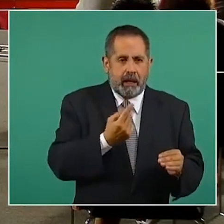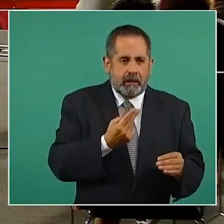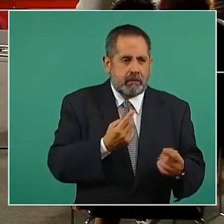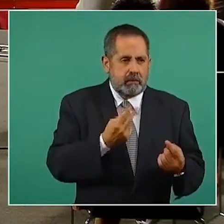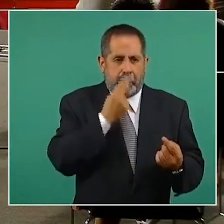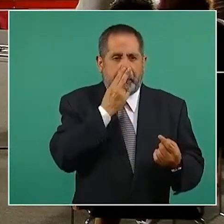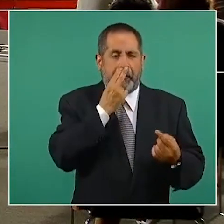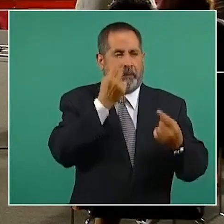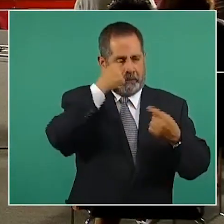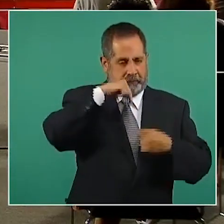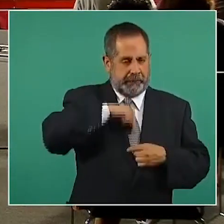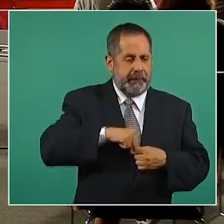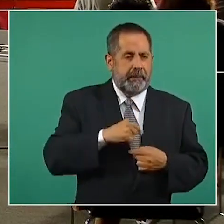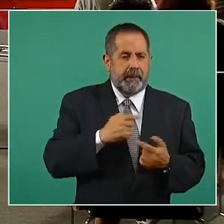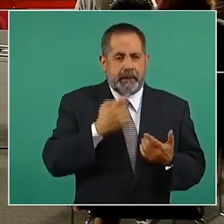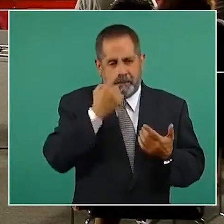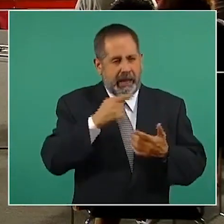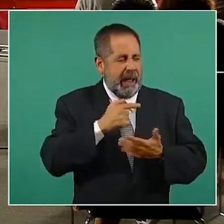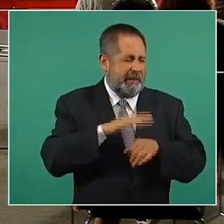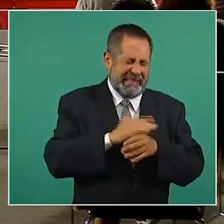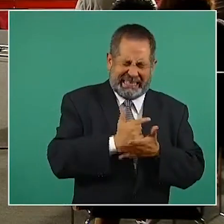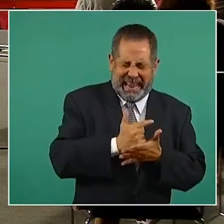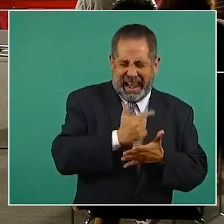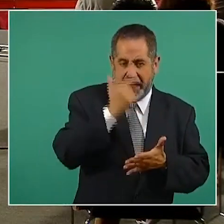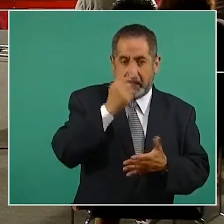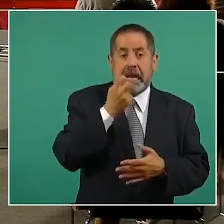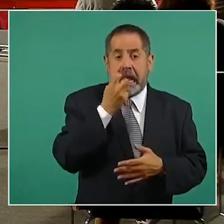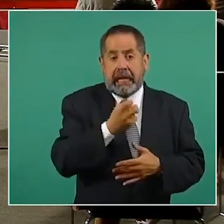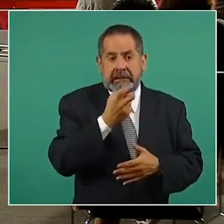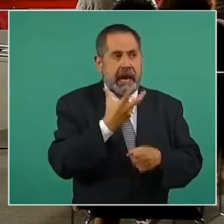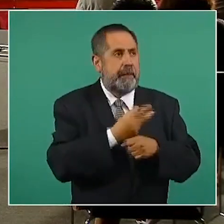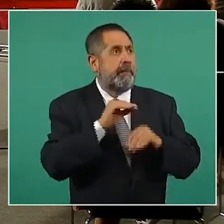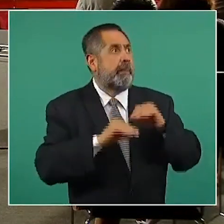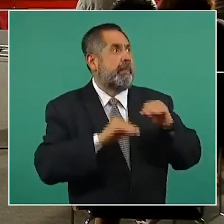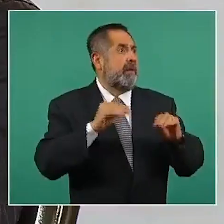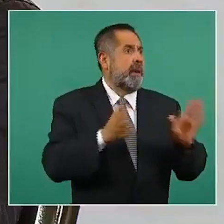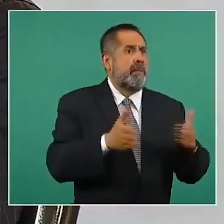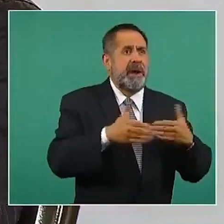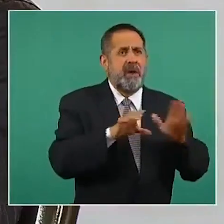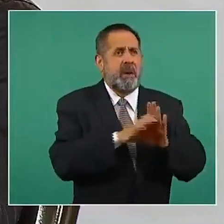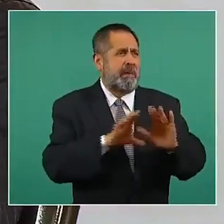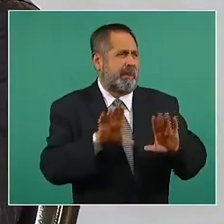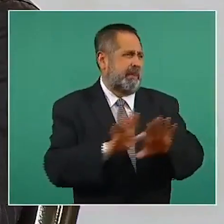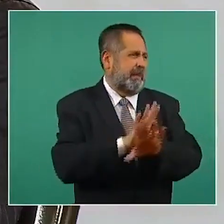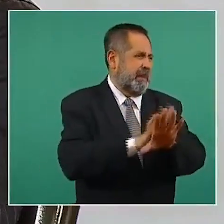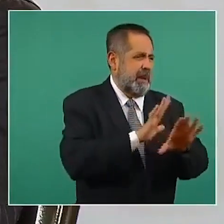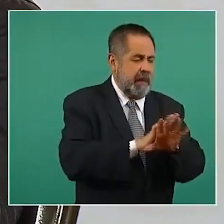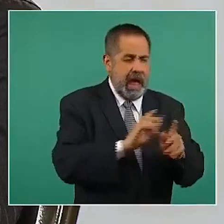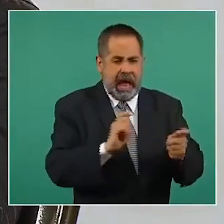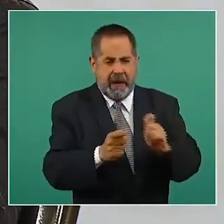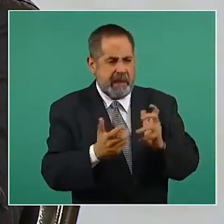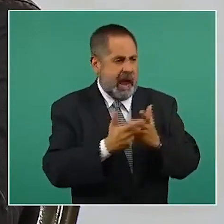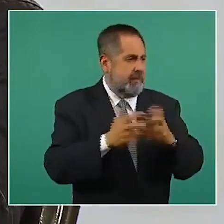decir, críticamente enfermos. La adecuación incluye verificar o transformar o